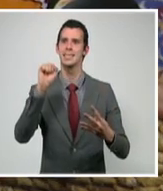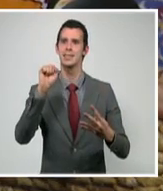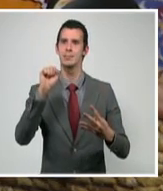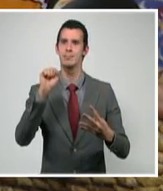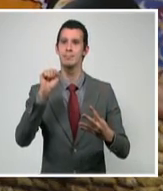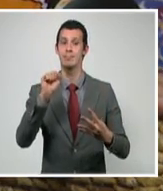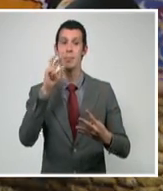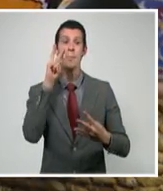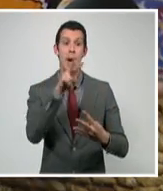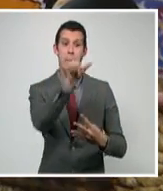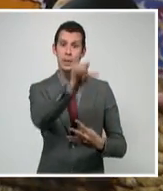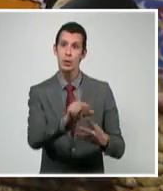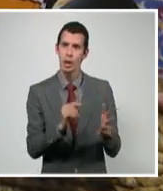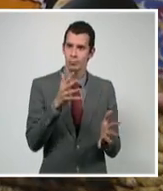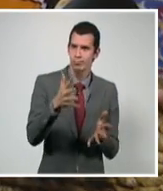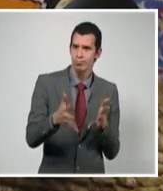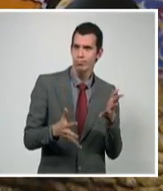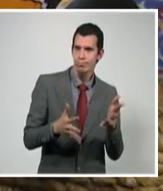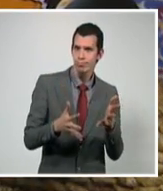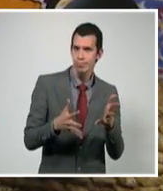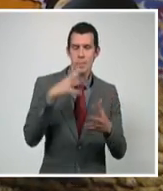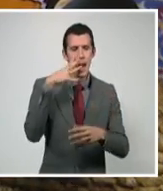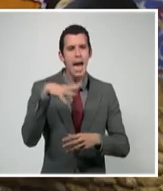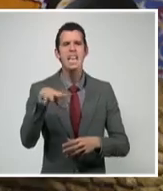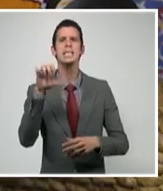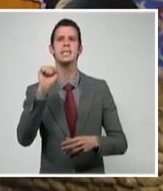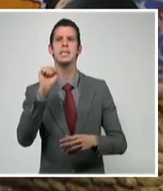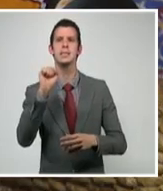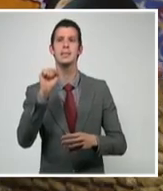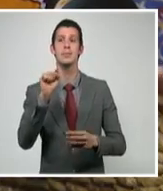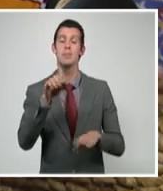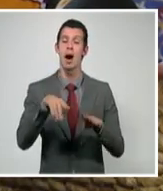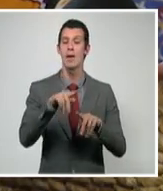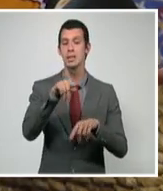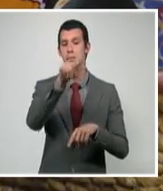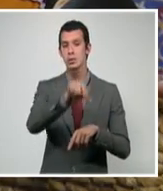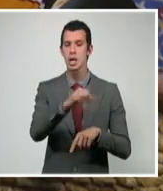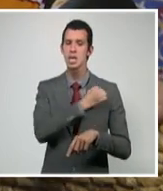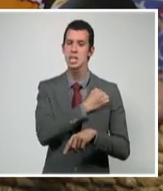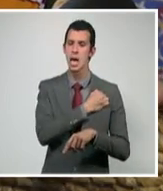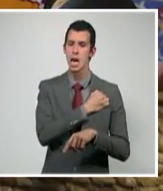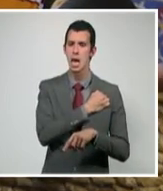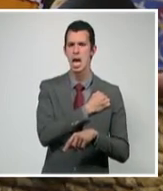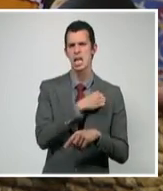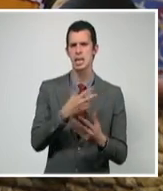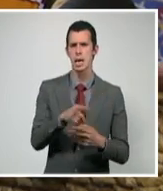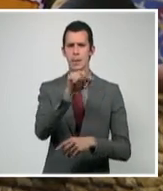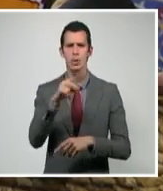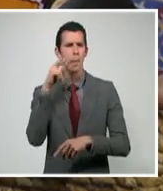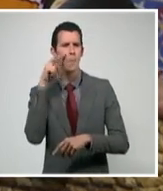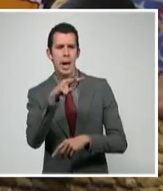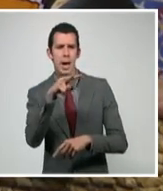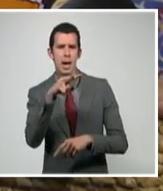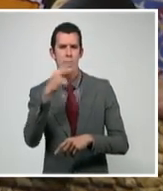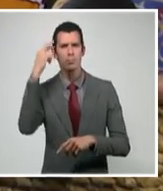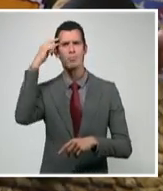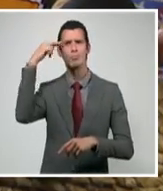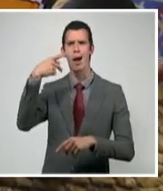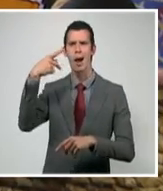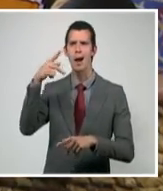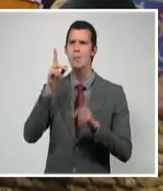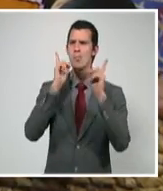que surgió o lo practican para un poco salir de los marcos institucionales o de los marcos